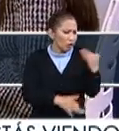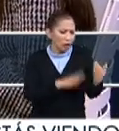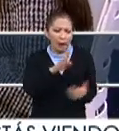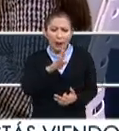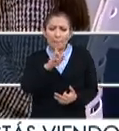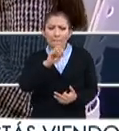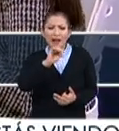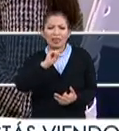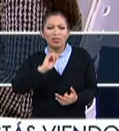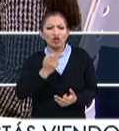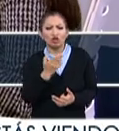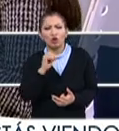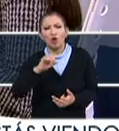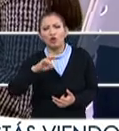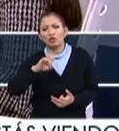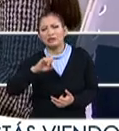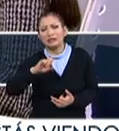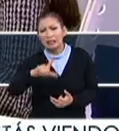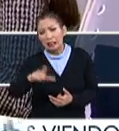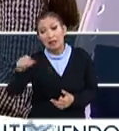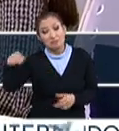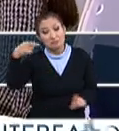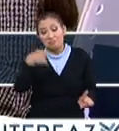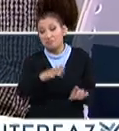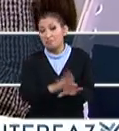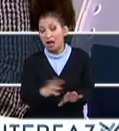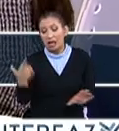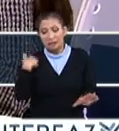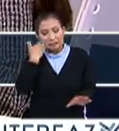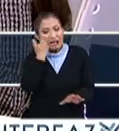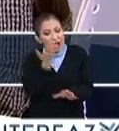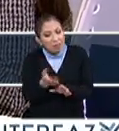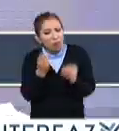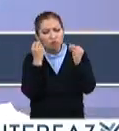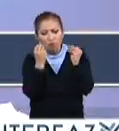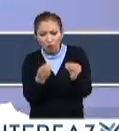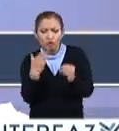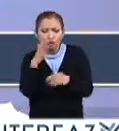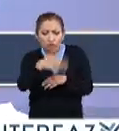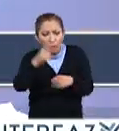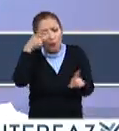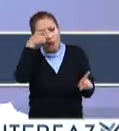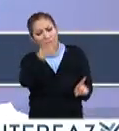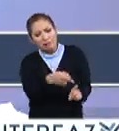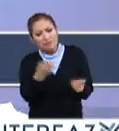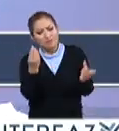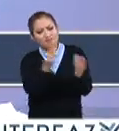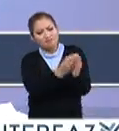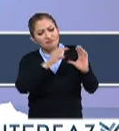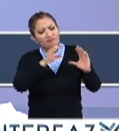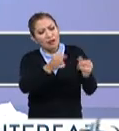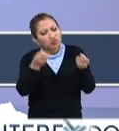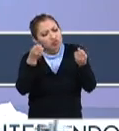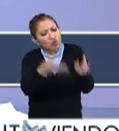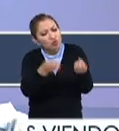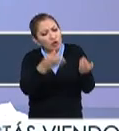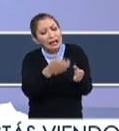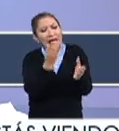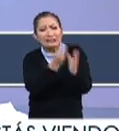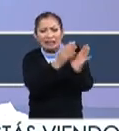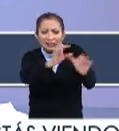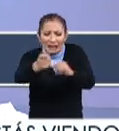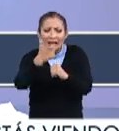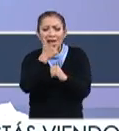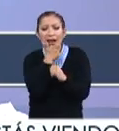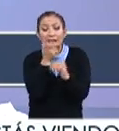British Council principalmente es uno de los, perseguimos mucho, ¿no?, este objetivo de compartir la enseñanza